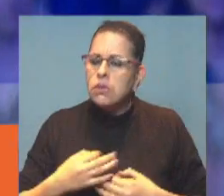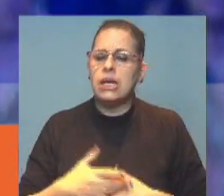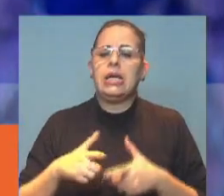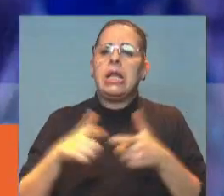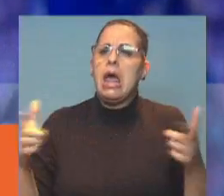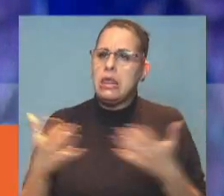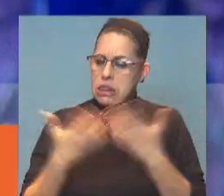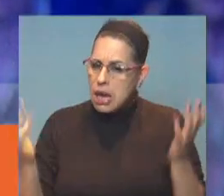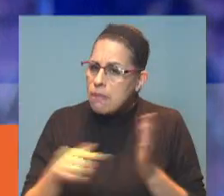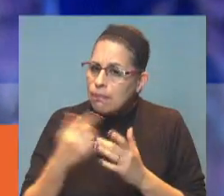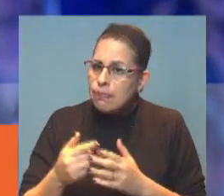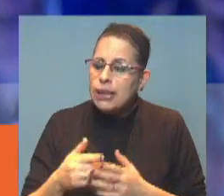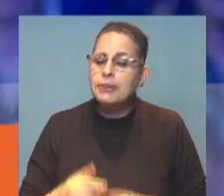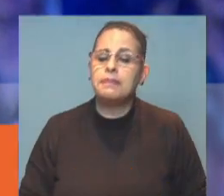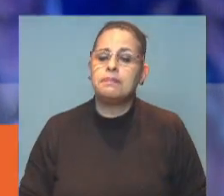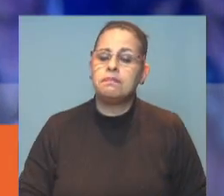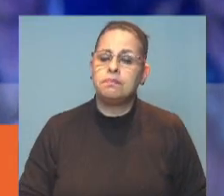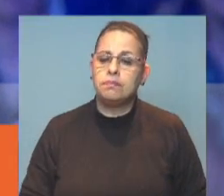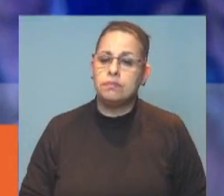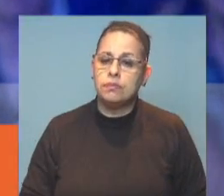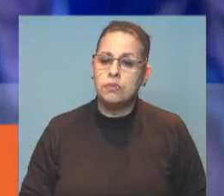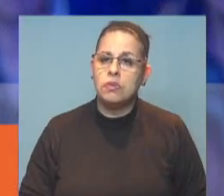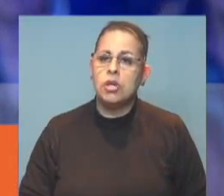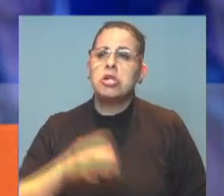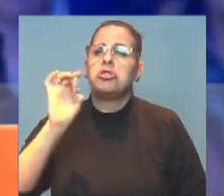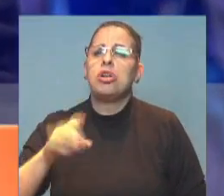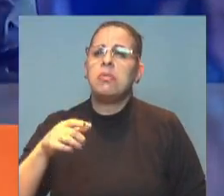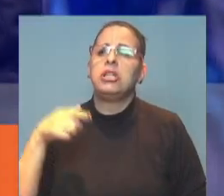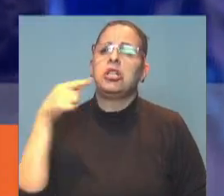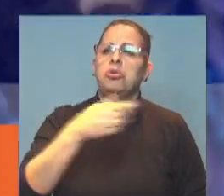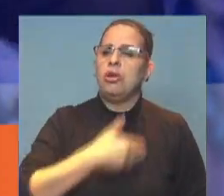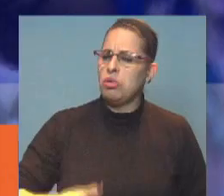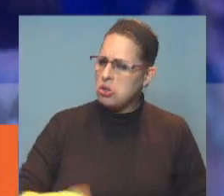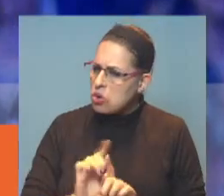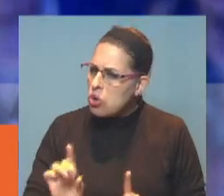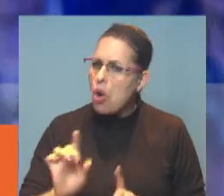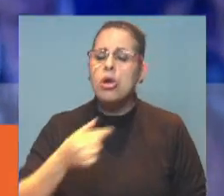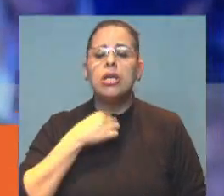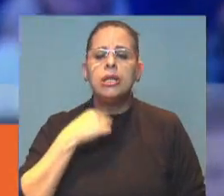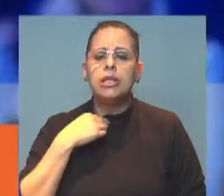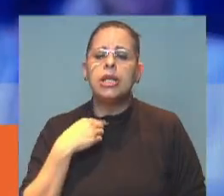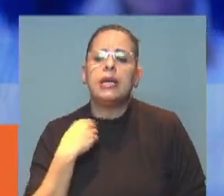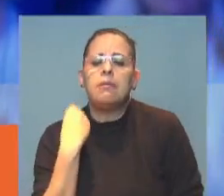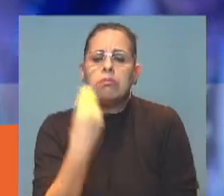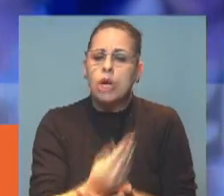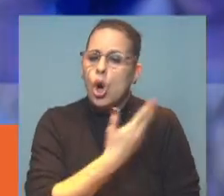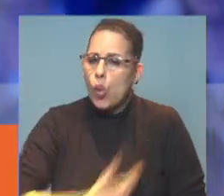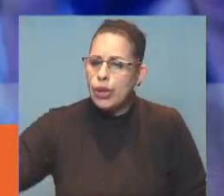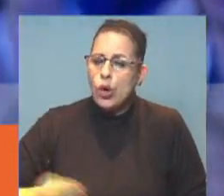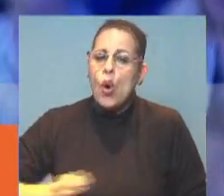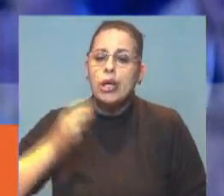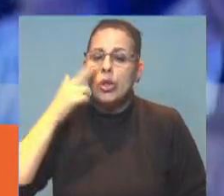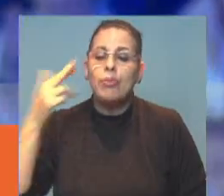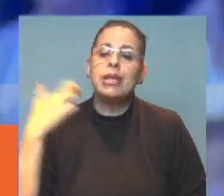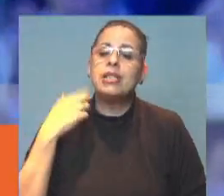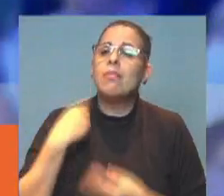amplia, pero no nos conformamos con ser oposición. Queremos ser gobierno en el 2019 para